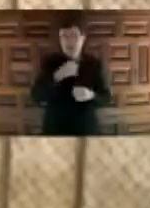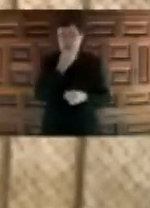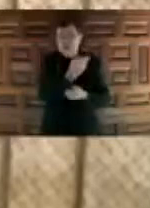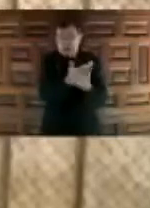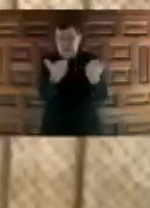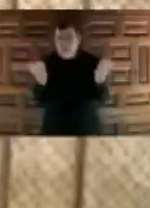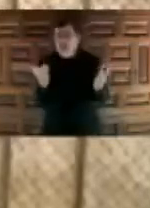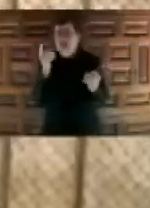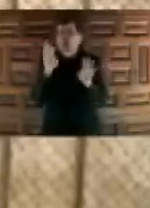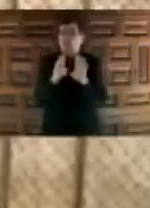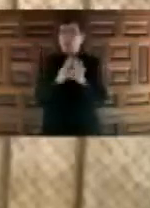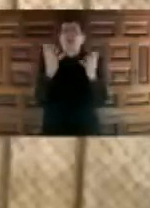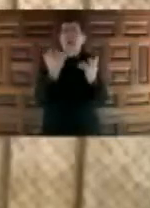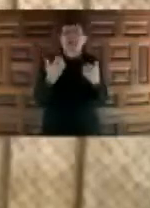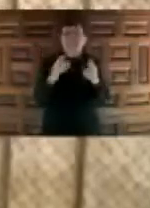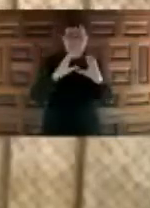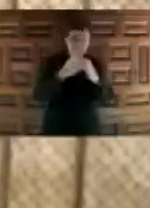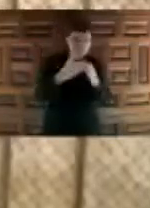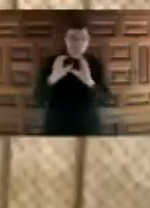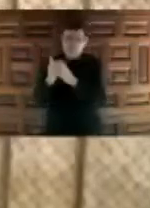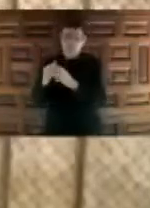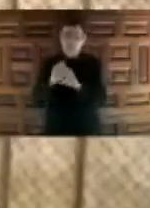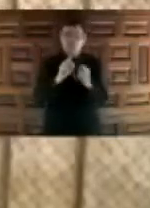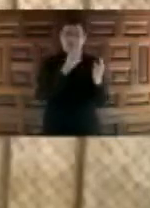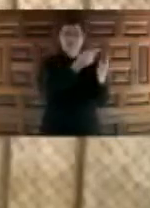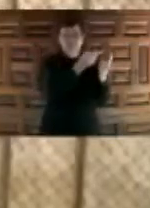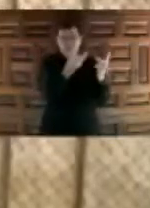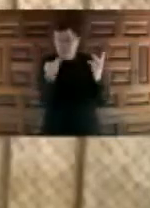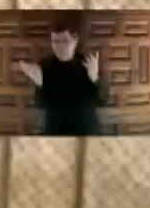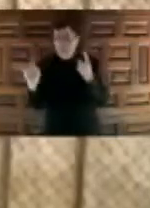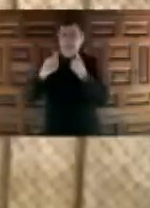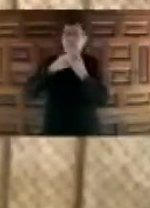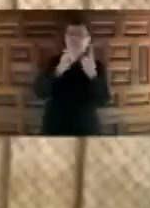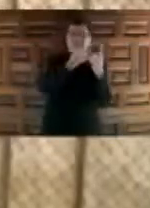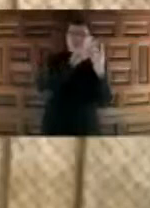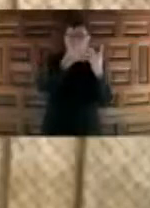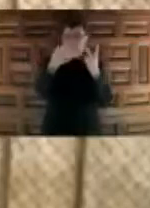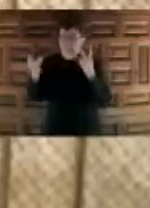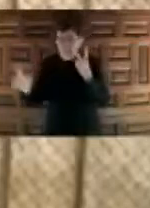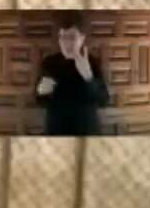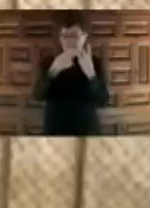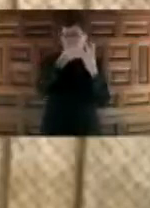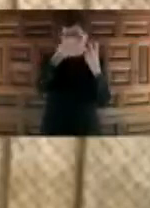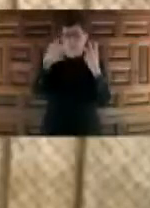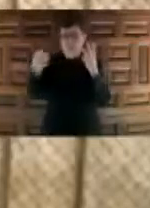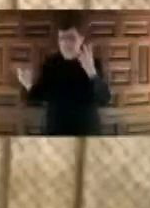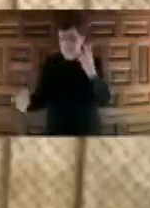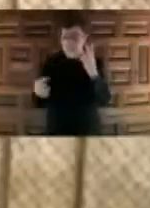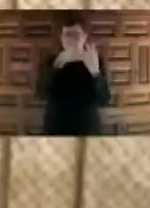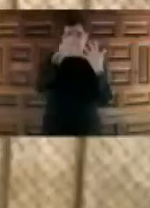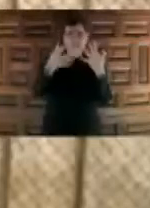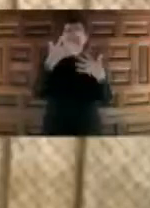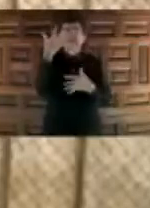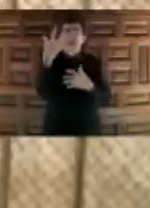proponemos es que se van a organizar por rondas. Tendremos 5 rondas. 5